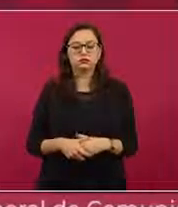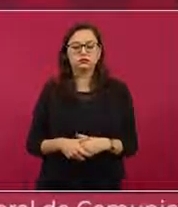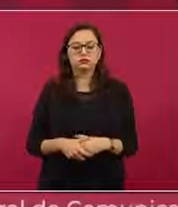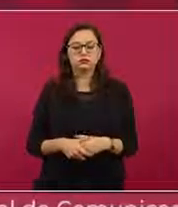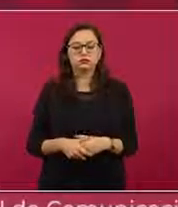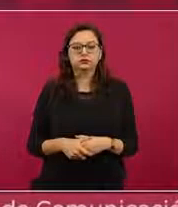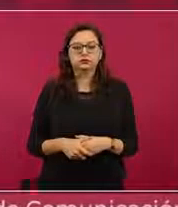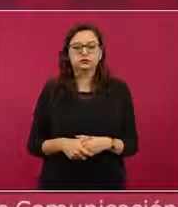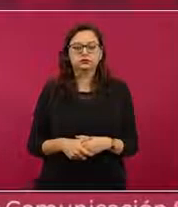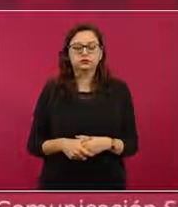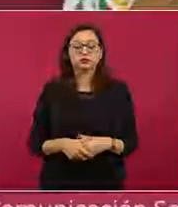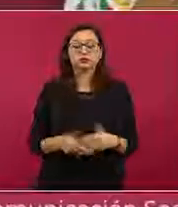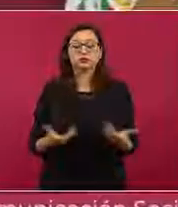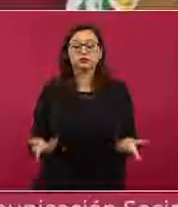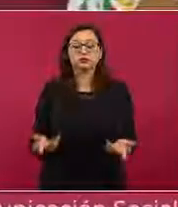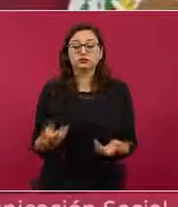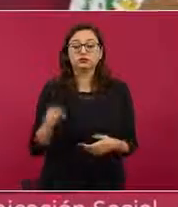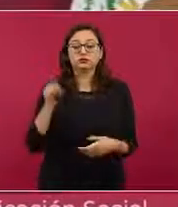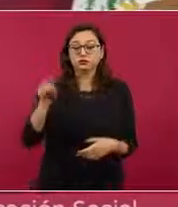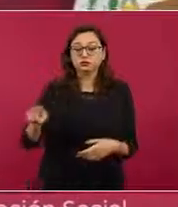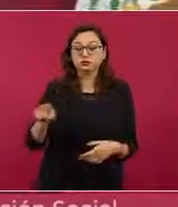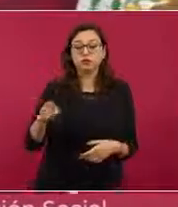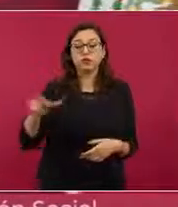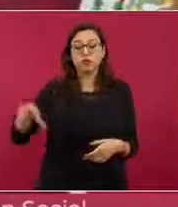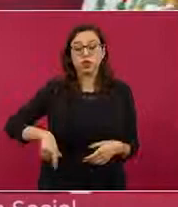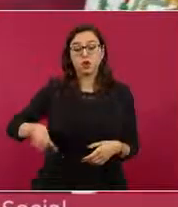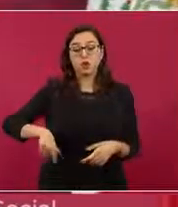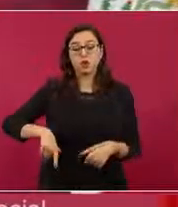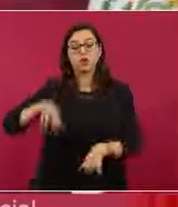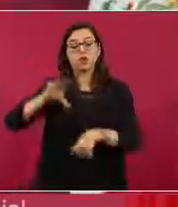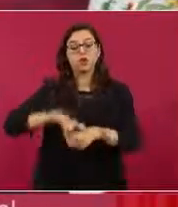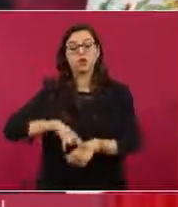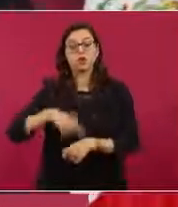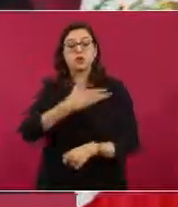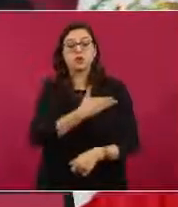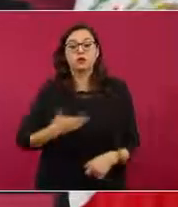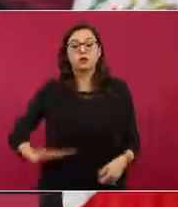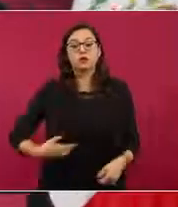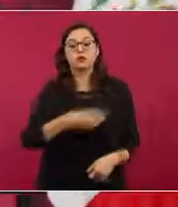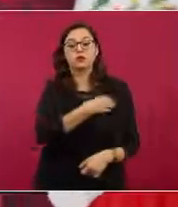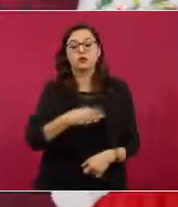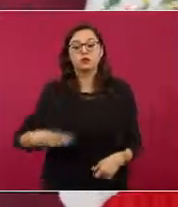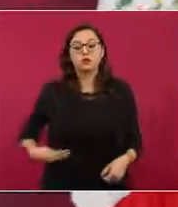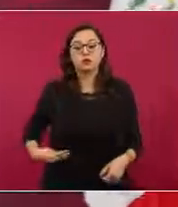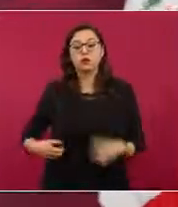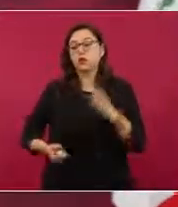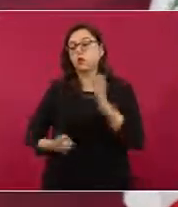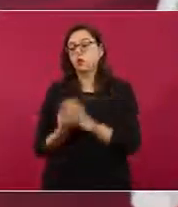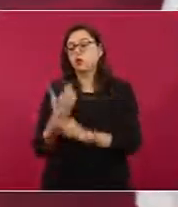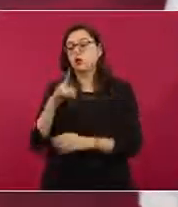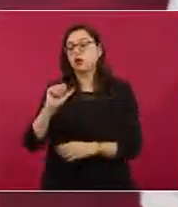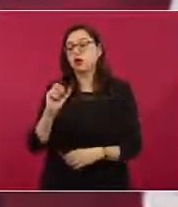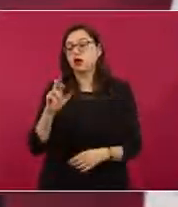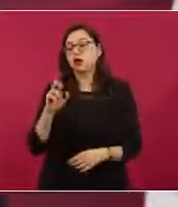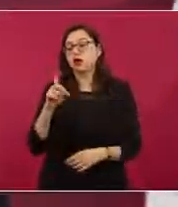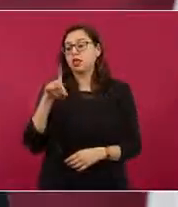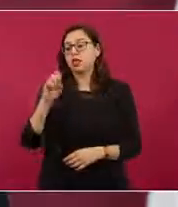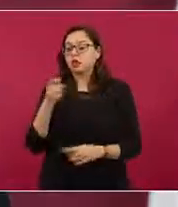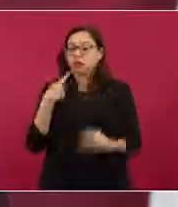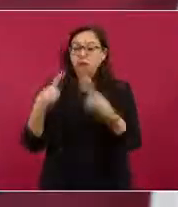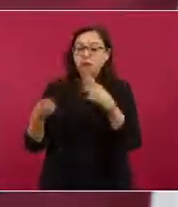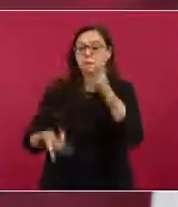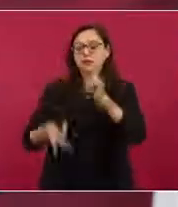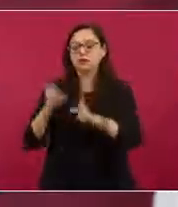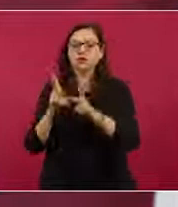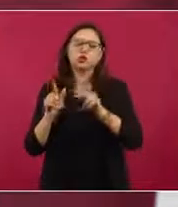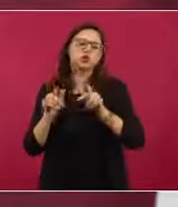hablamos en Nuevo Laredo con el gobernador y con la presidenta municipal? Pues de las aduanas, básicamente,